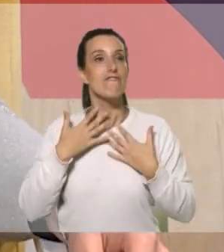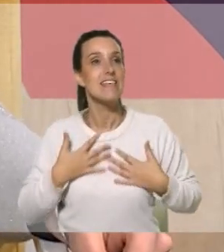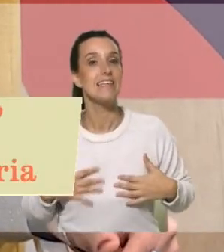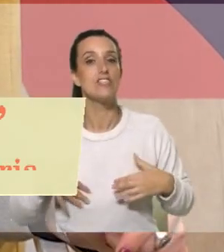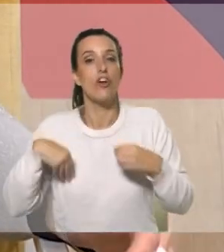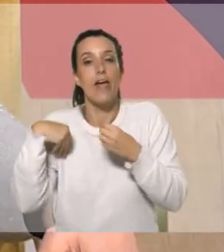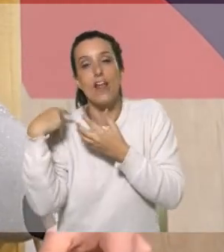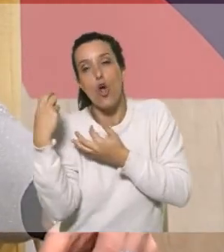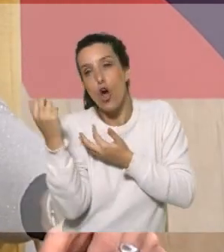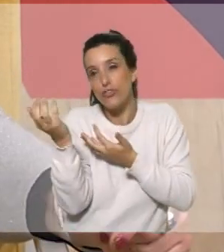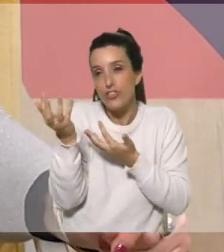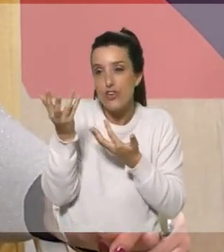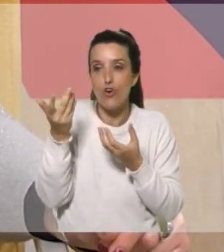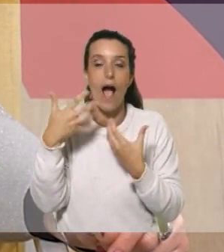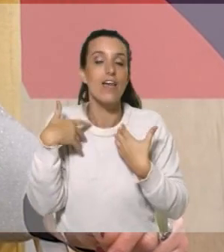erótico